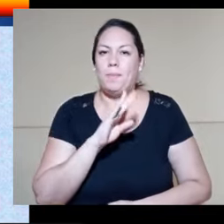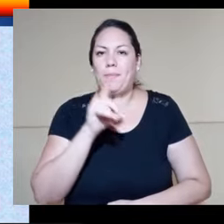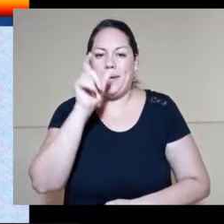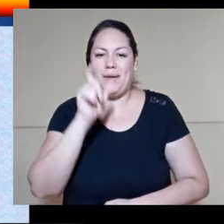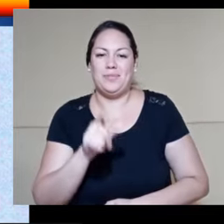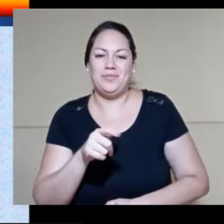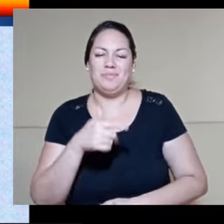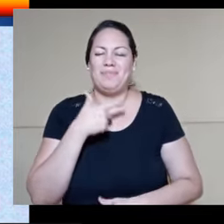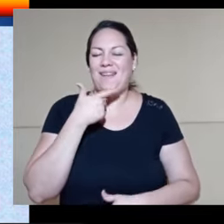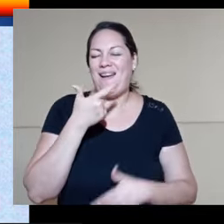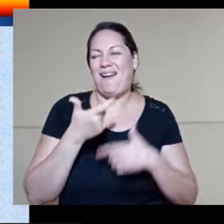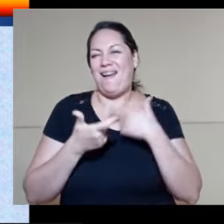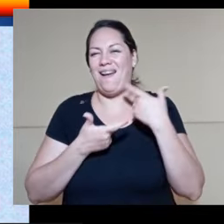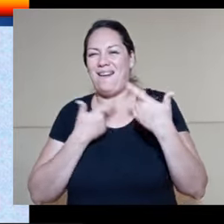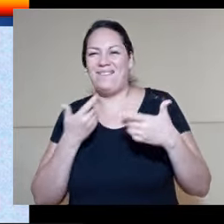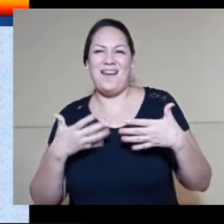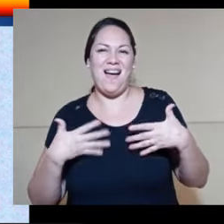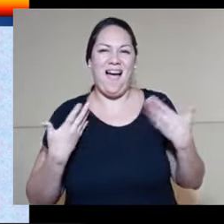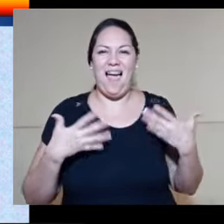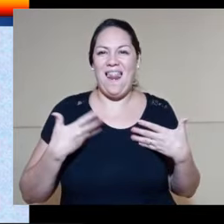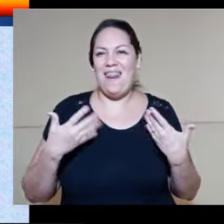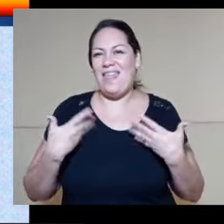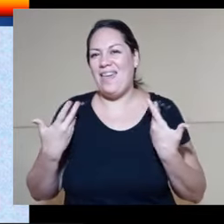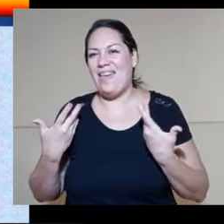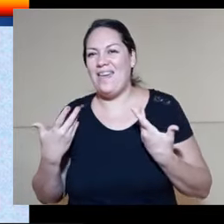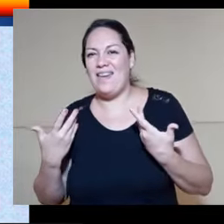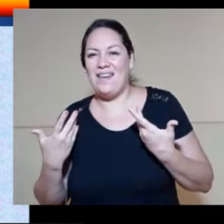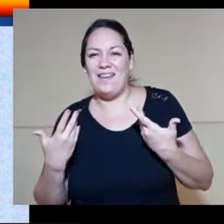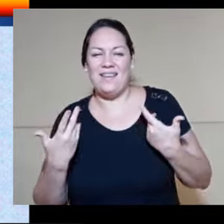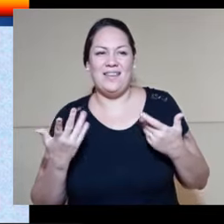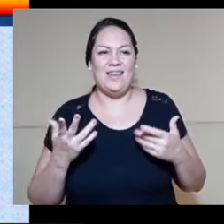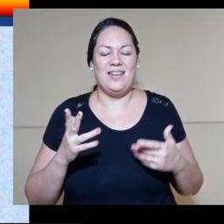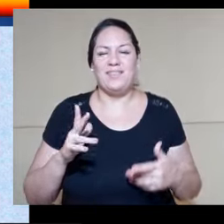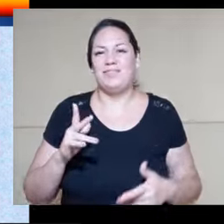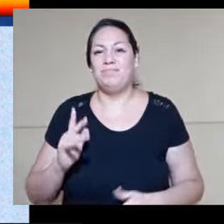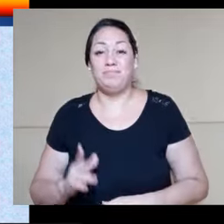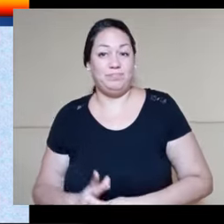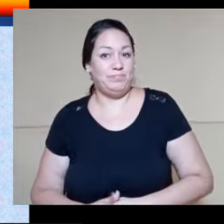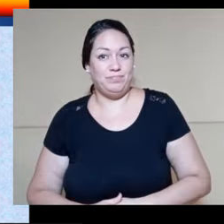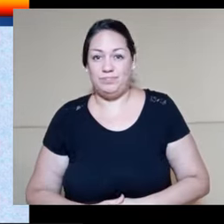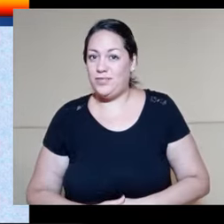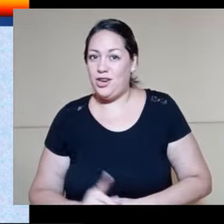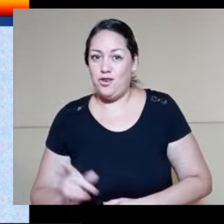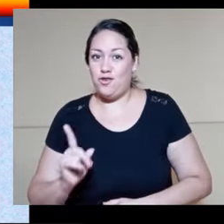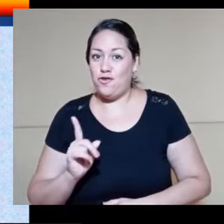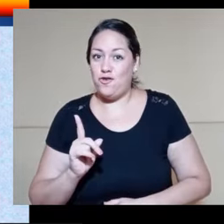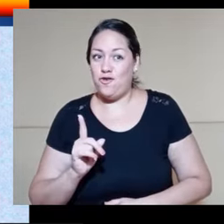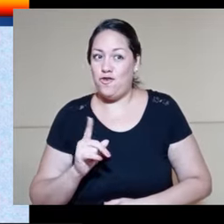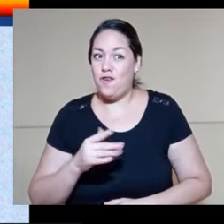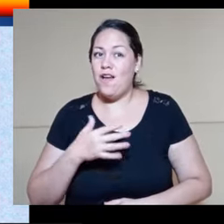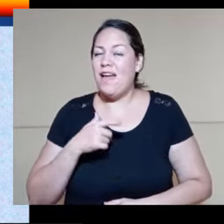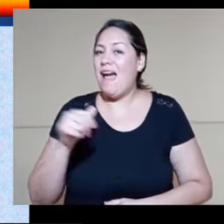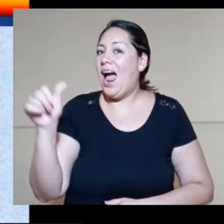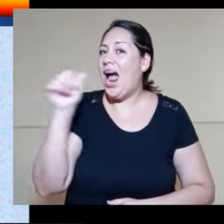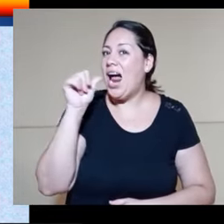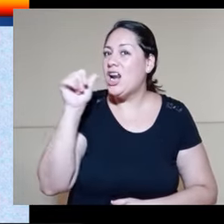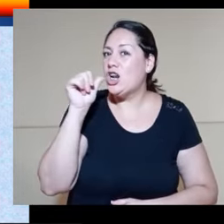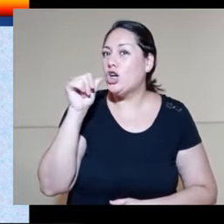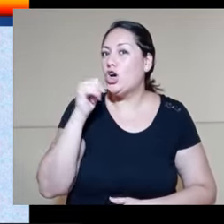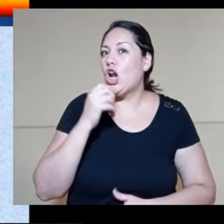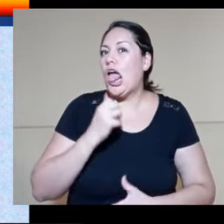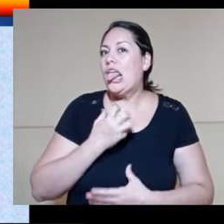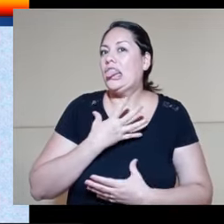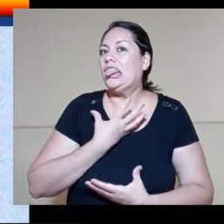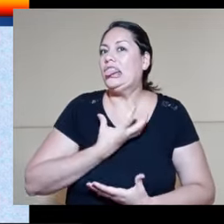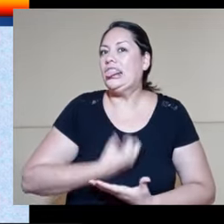es un sedante. Al principio la persona parece que está estimulada, parece que está locuaz, que está graciosa, pero